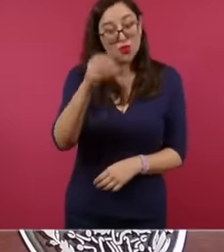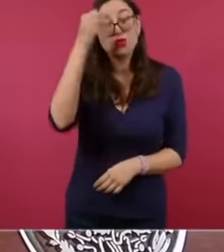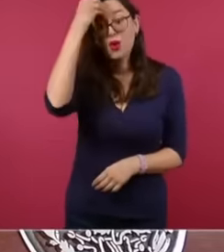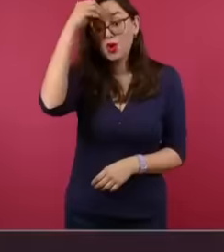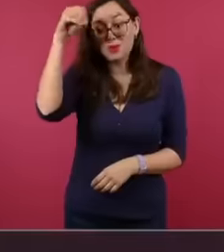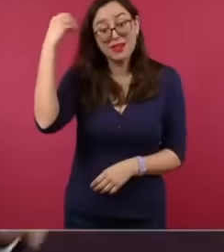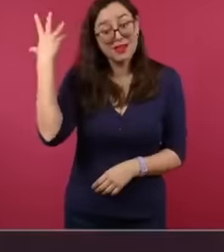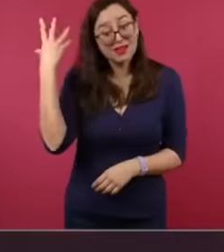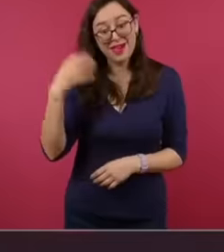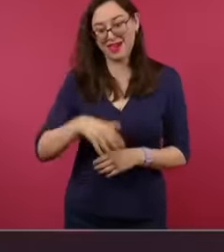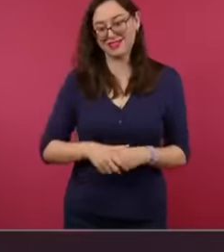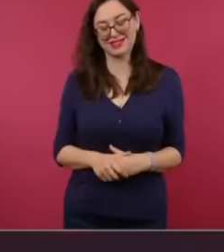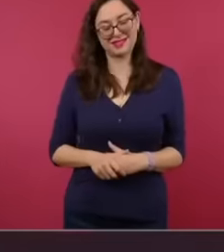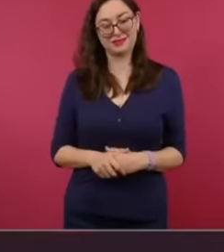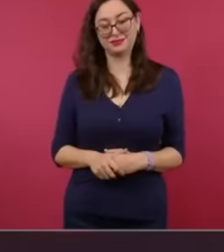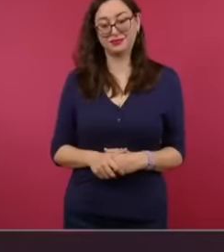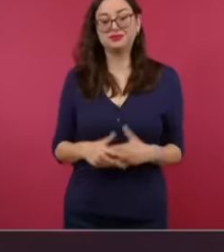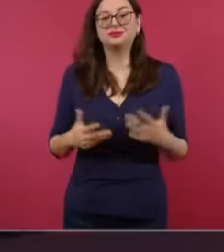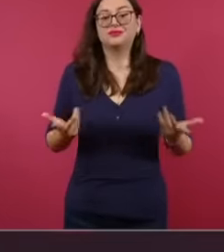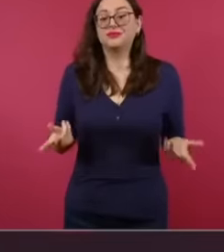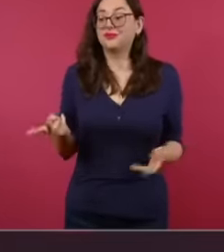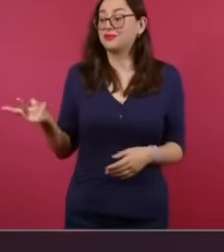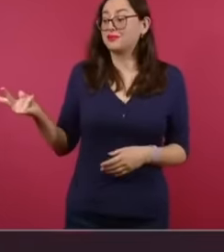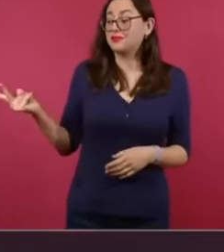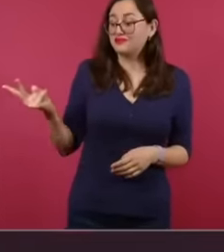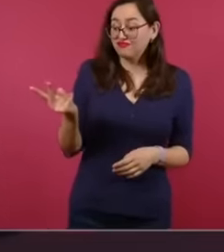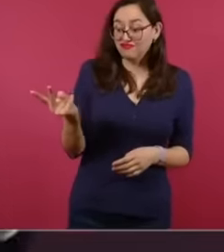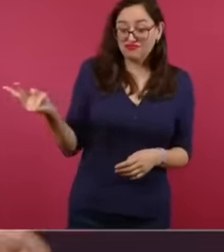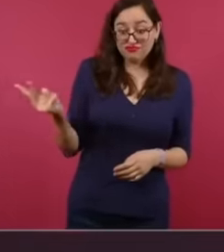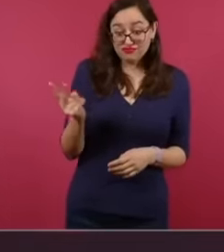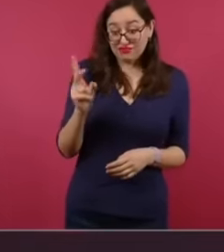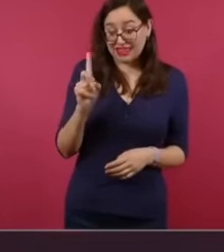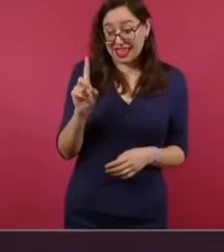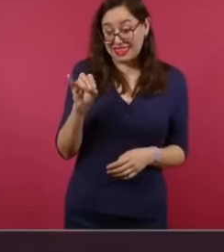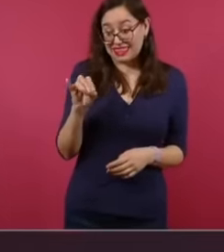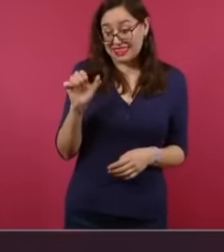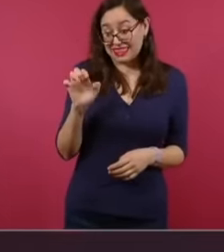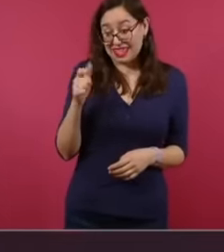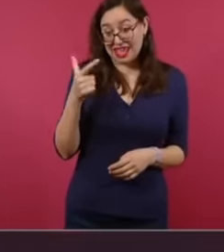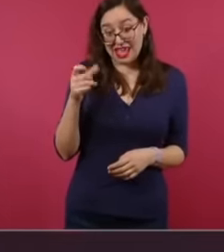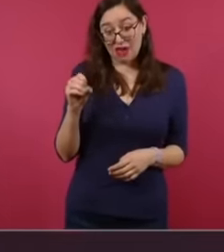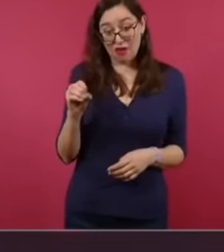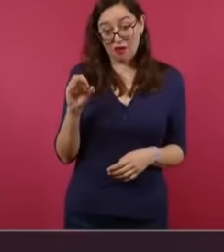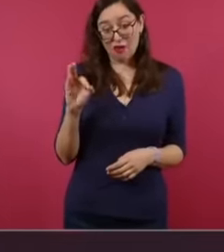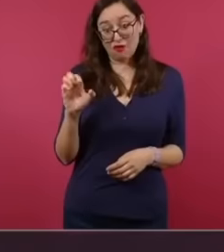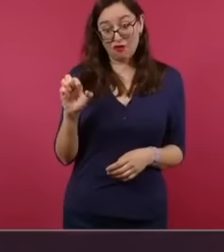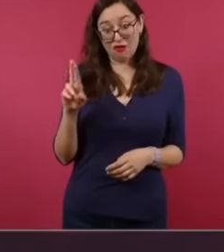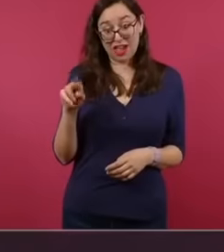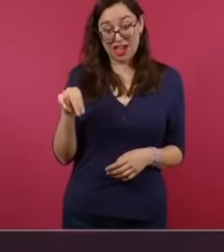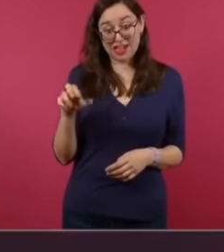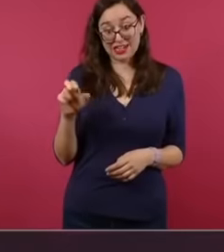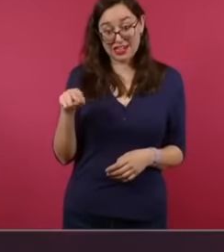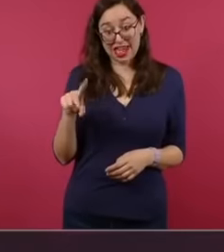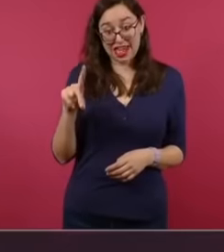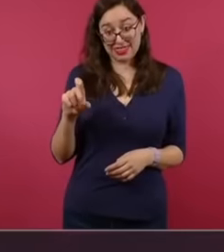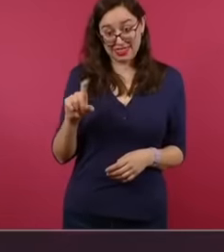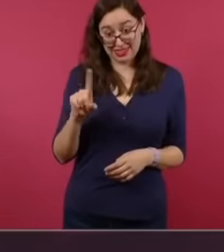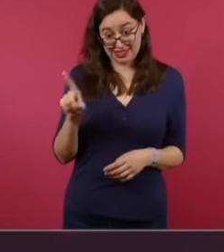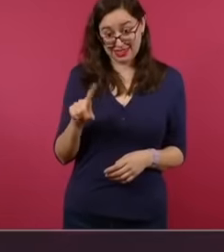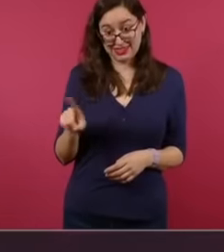para sí, que ellos controlaban también y siguen controlando, tienen mucha influencia en el Poder